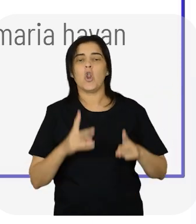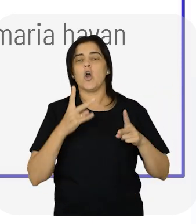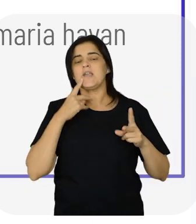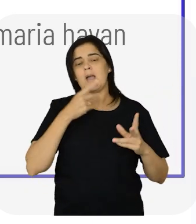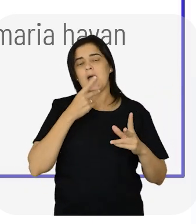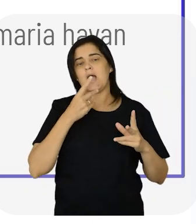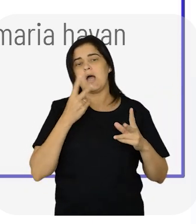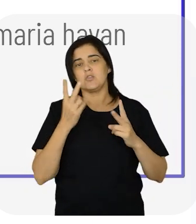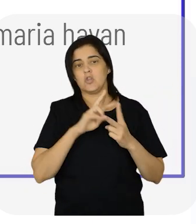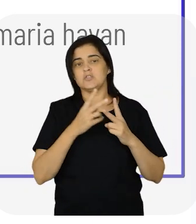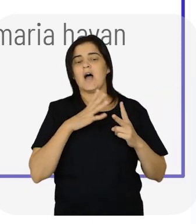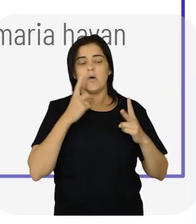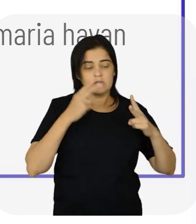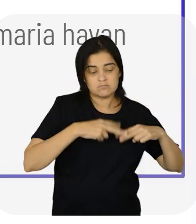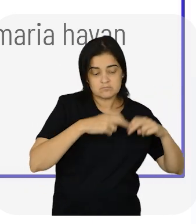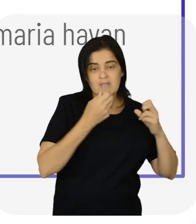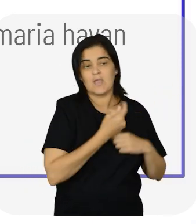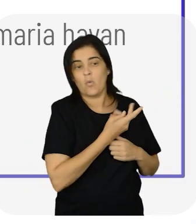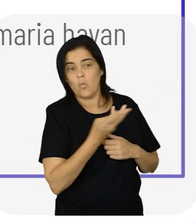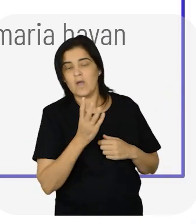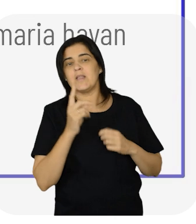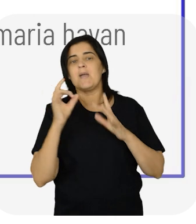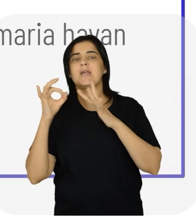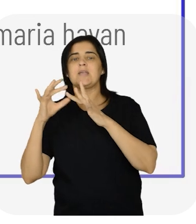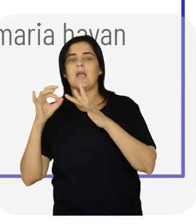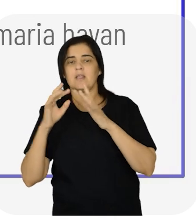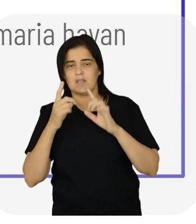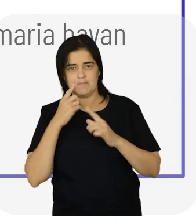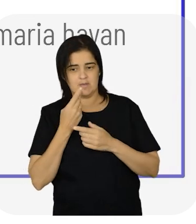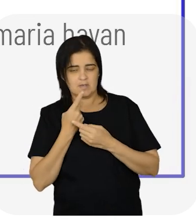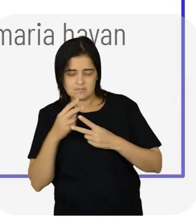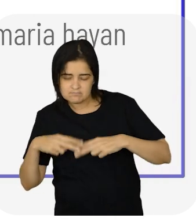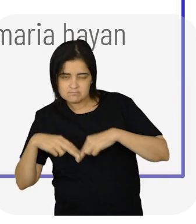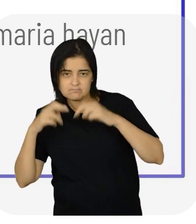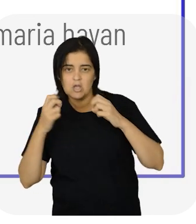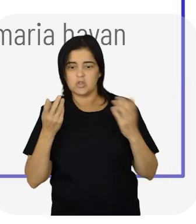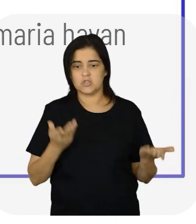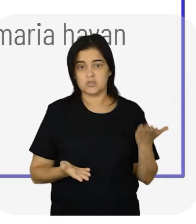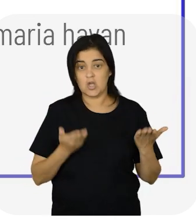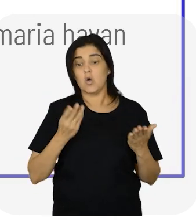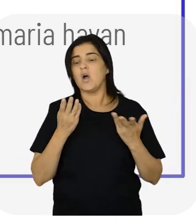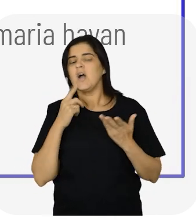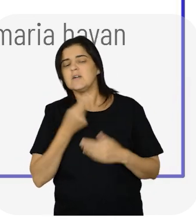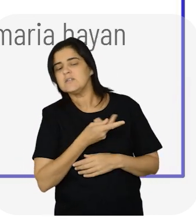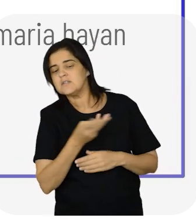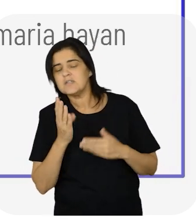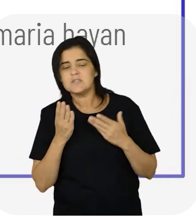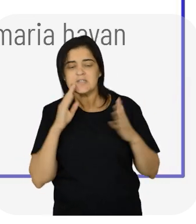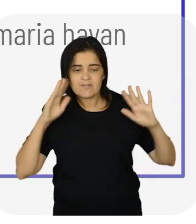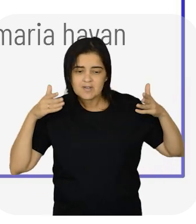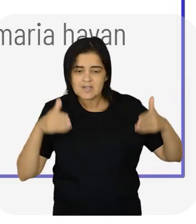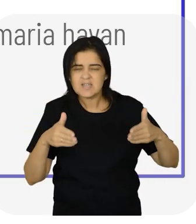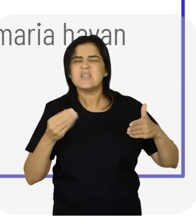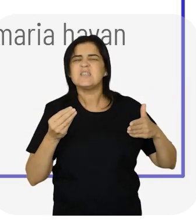decir, hacemos un estudio cuantitativo, pero también cualitativo. Y bueno, la población de estudio, como ya les venía diciendo,